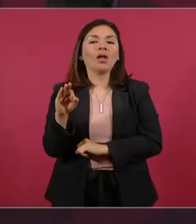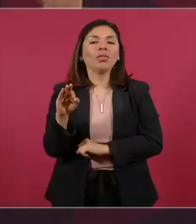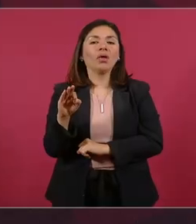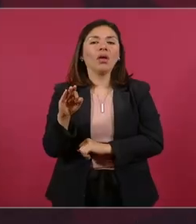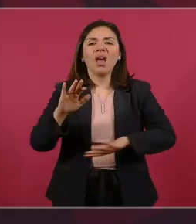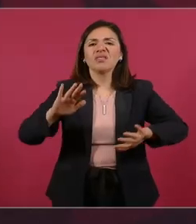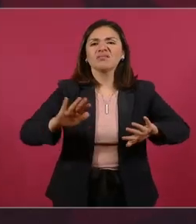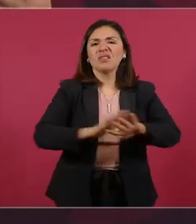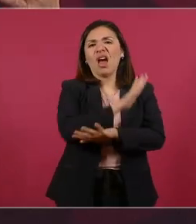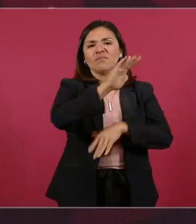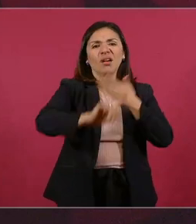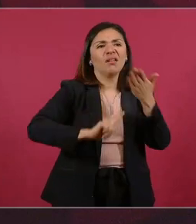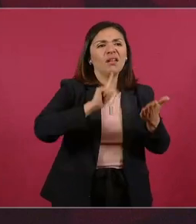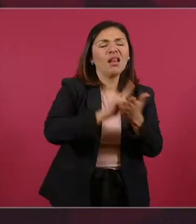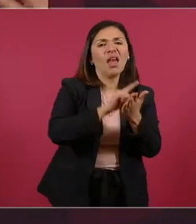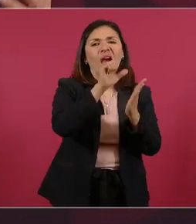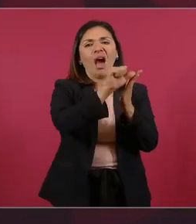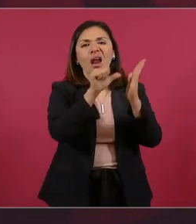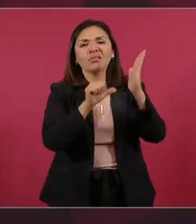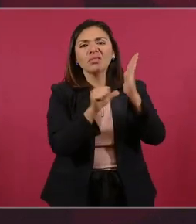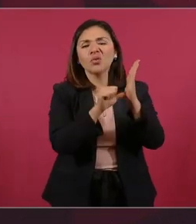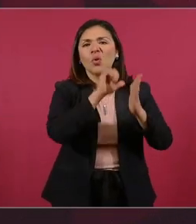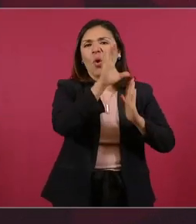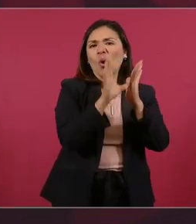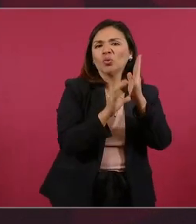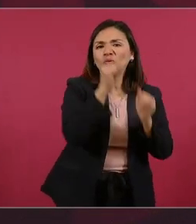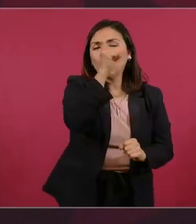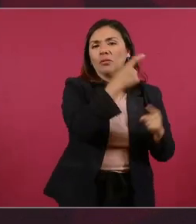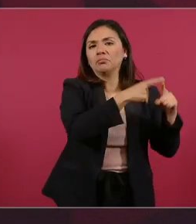hacer reformas a los artículos de la Constitución.